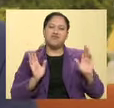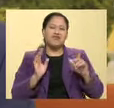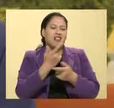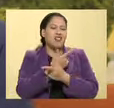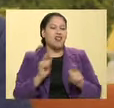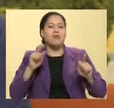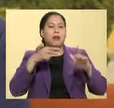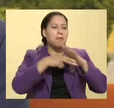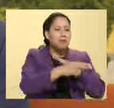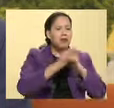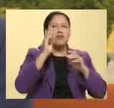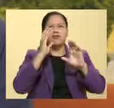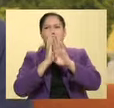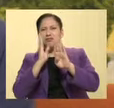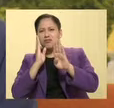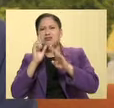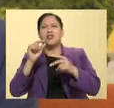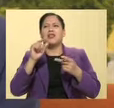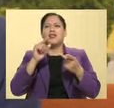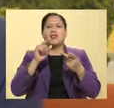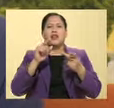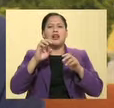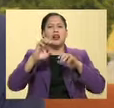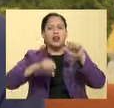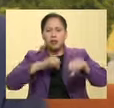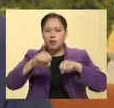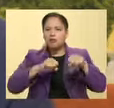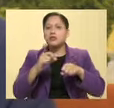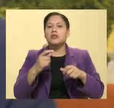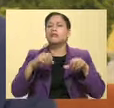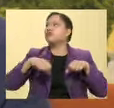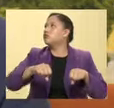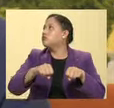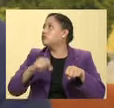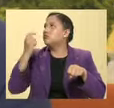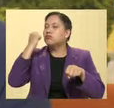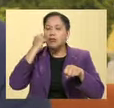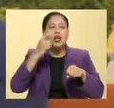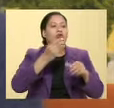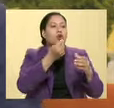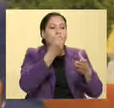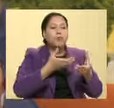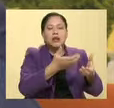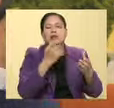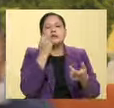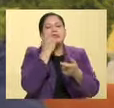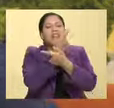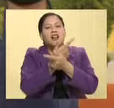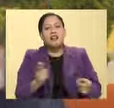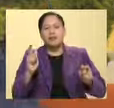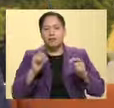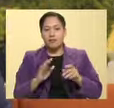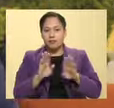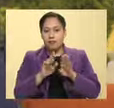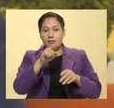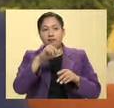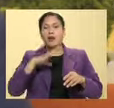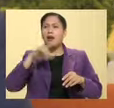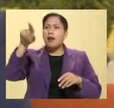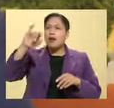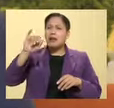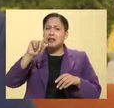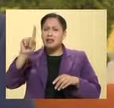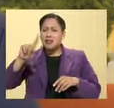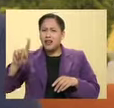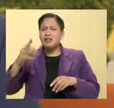que agarren el metro, que agarren el metrobús, que agarren la ecobici, que se paren donde se les antoje, que coman donde se les antoje, que sí, bueno, pues ahí va a haber jazz aquí, pero